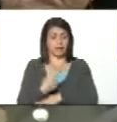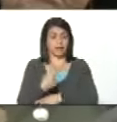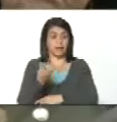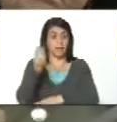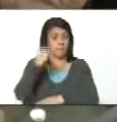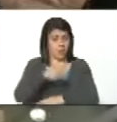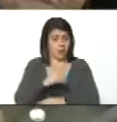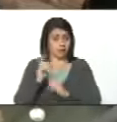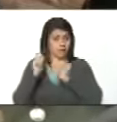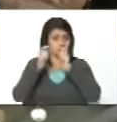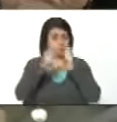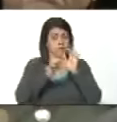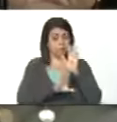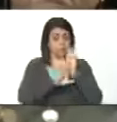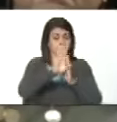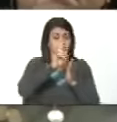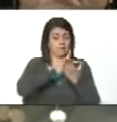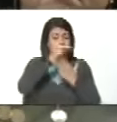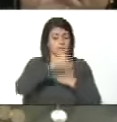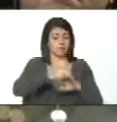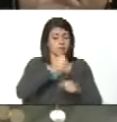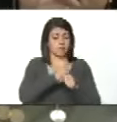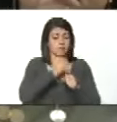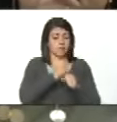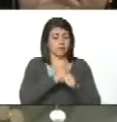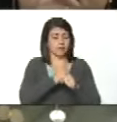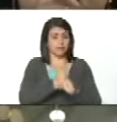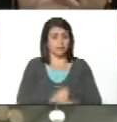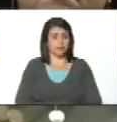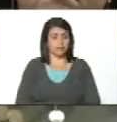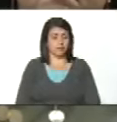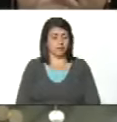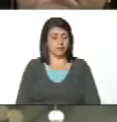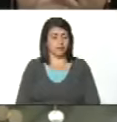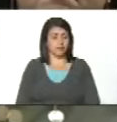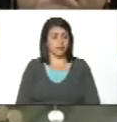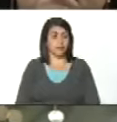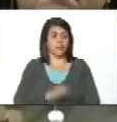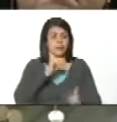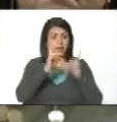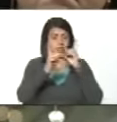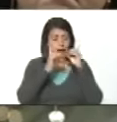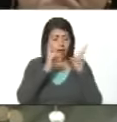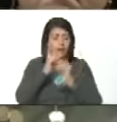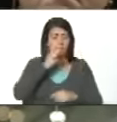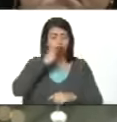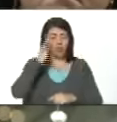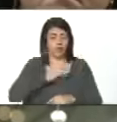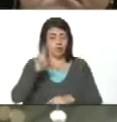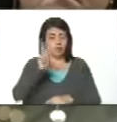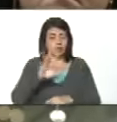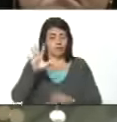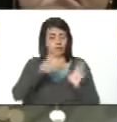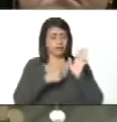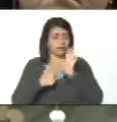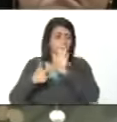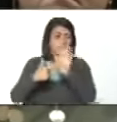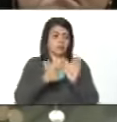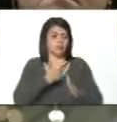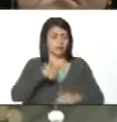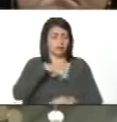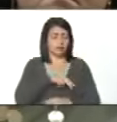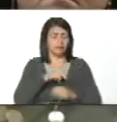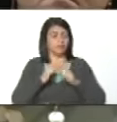ámbitos en el cual se va a desarrollar su plan de trabajo no solamente es el diálogo, hablar de la verdad de Venezuela, manifestar